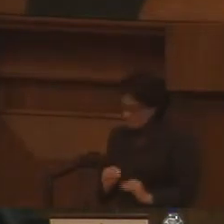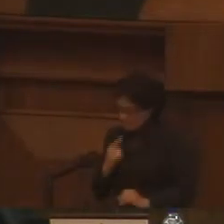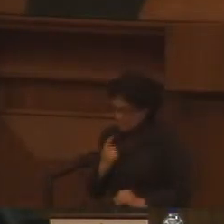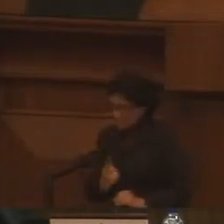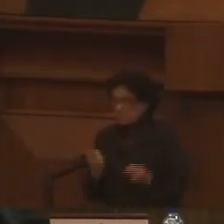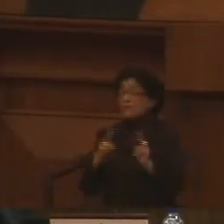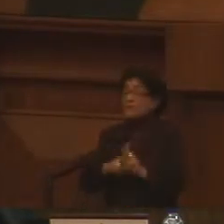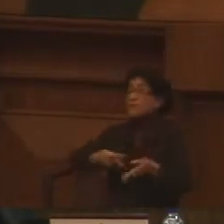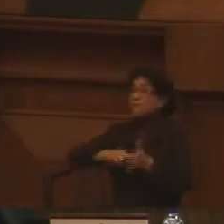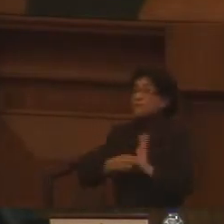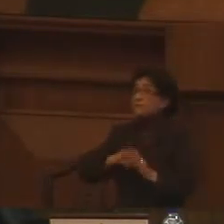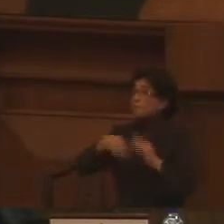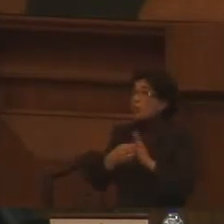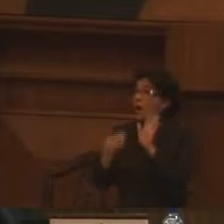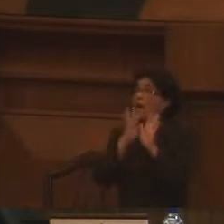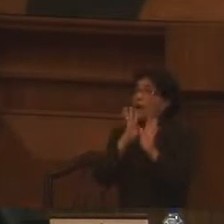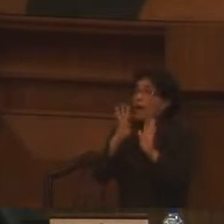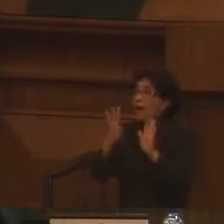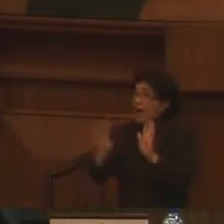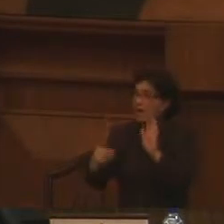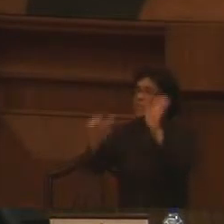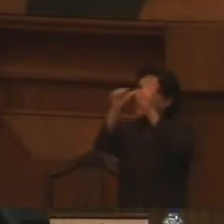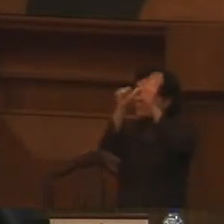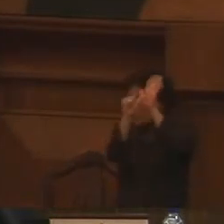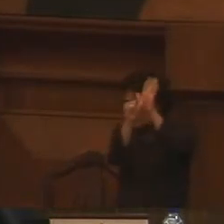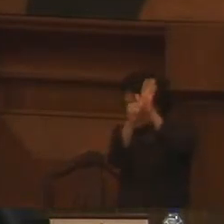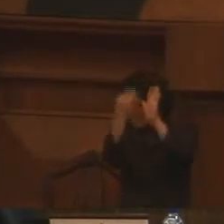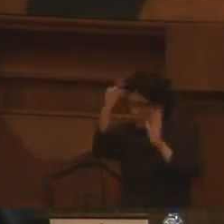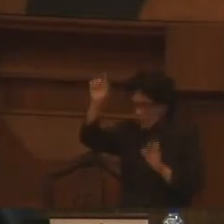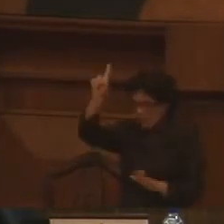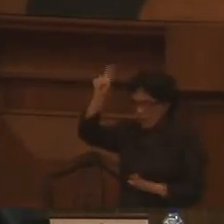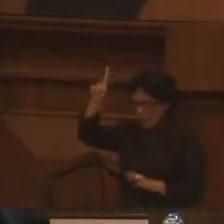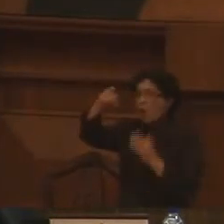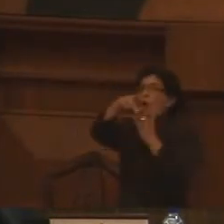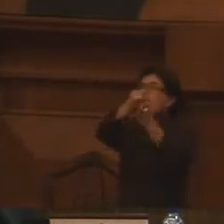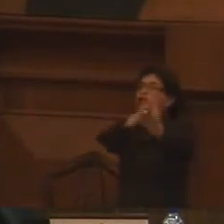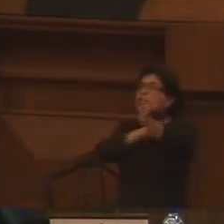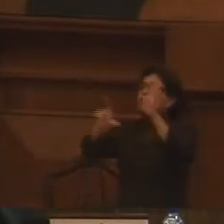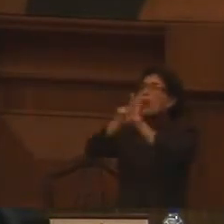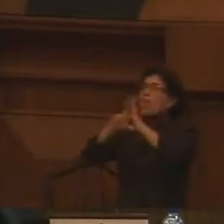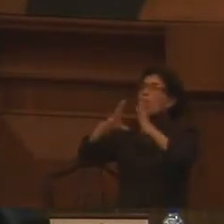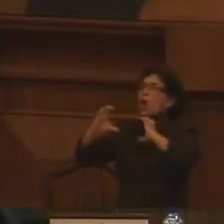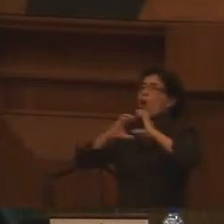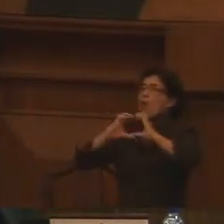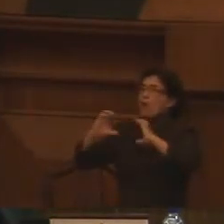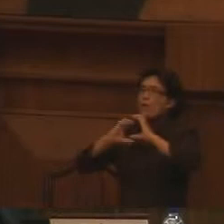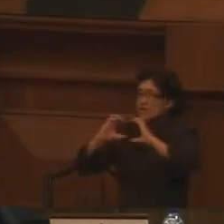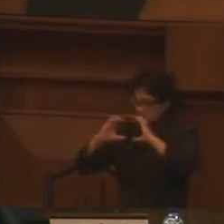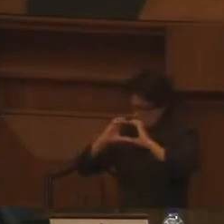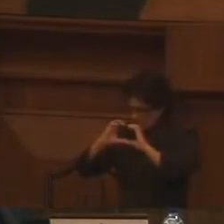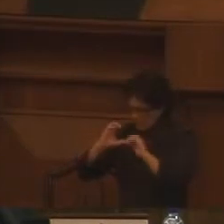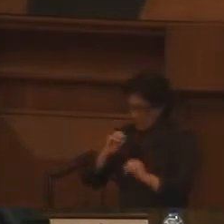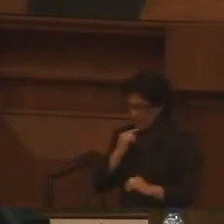comunicación social que asegure el pleno ejercicio de los derechos de comunicación, información y la libertad